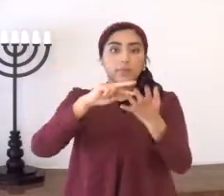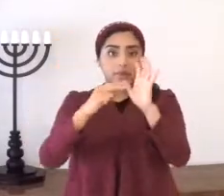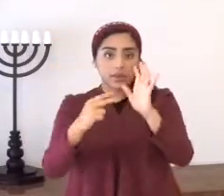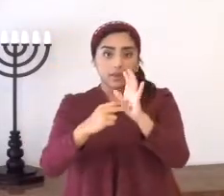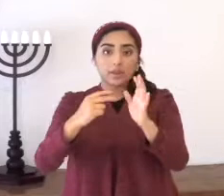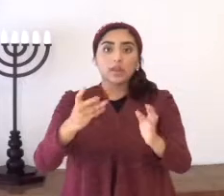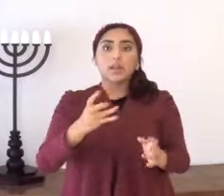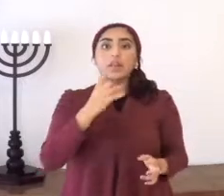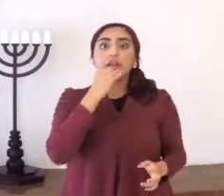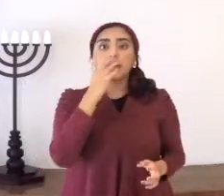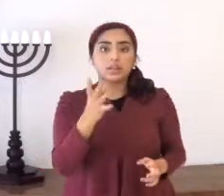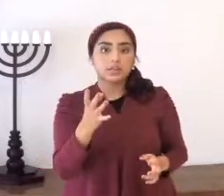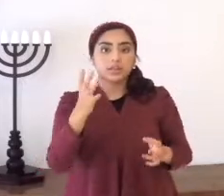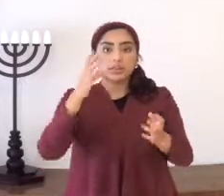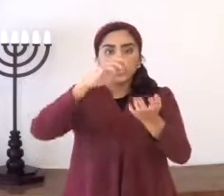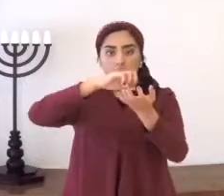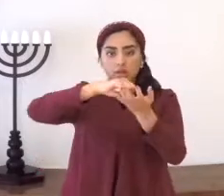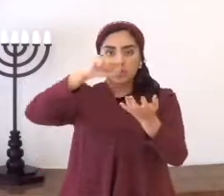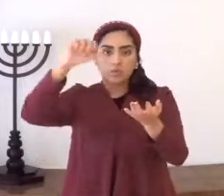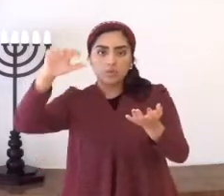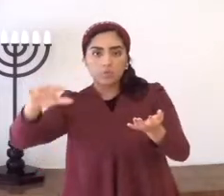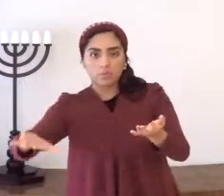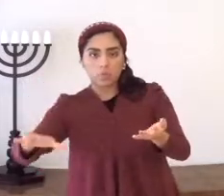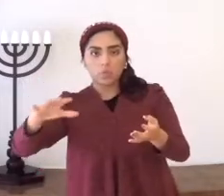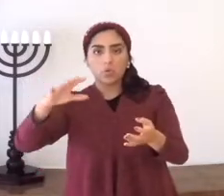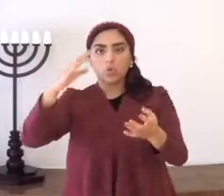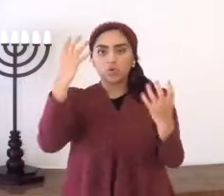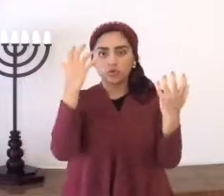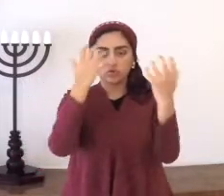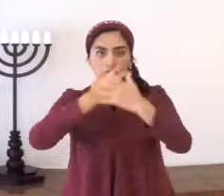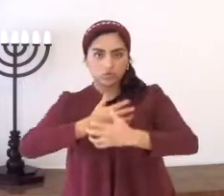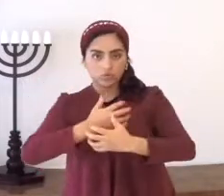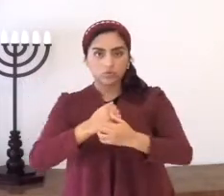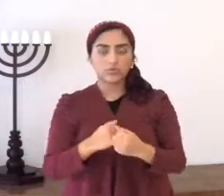y entonces voy disipando las tinieblas con la luz.